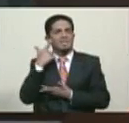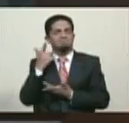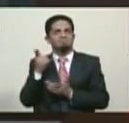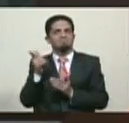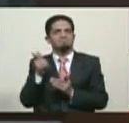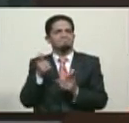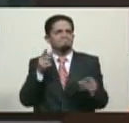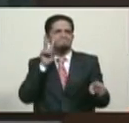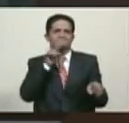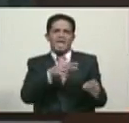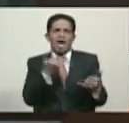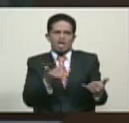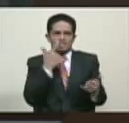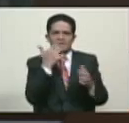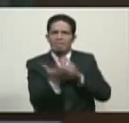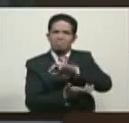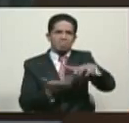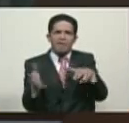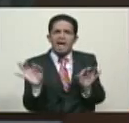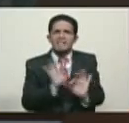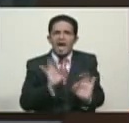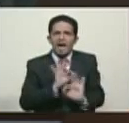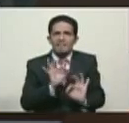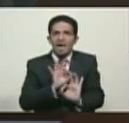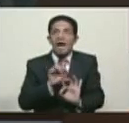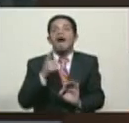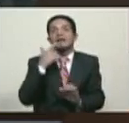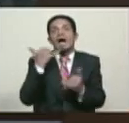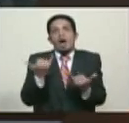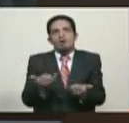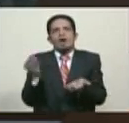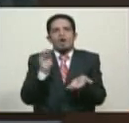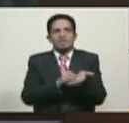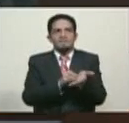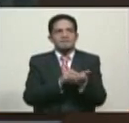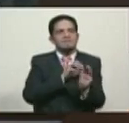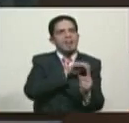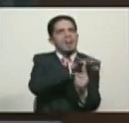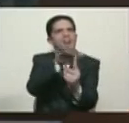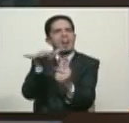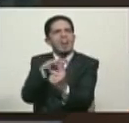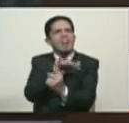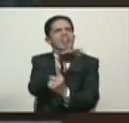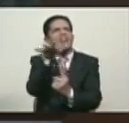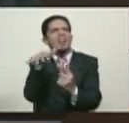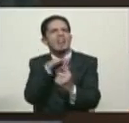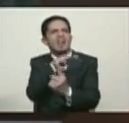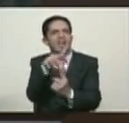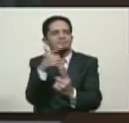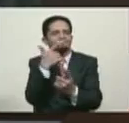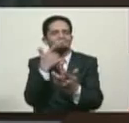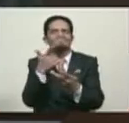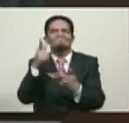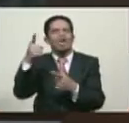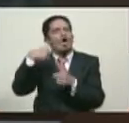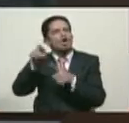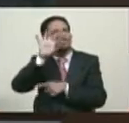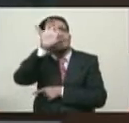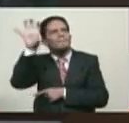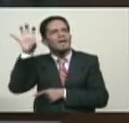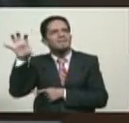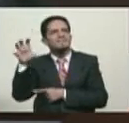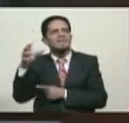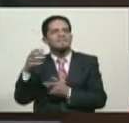consecuencia ahora vuelven nuevamente en sus andanzas, partiendo de lo que son los libretos de las conspiraciones imperiales sobre